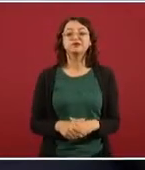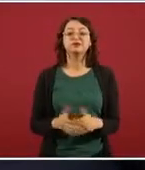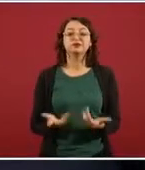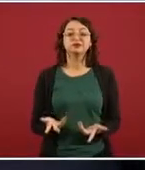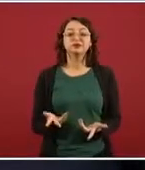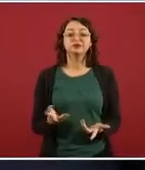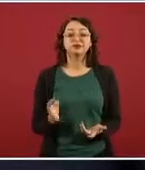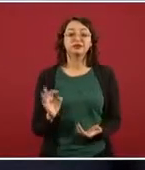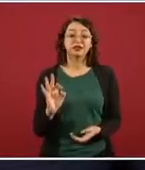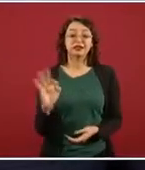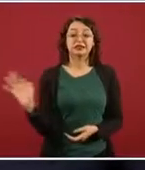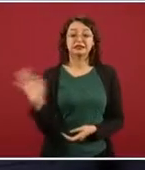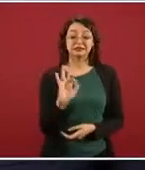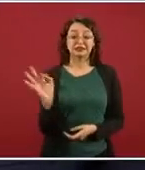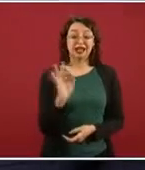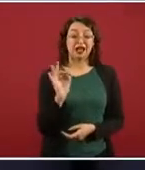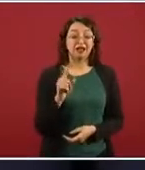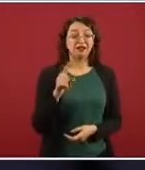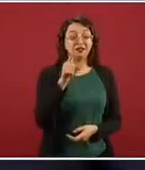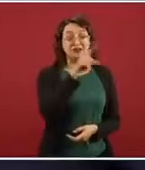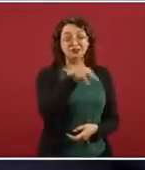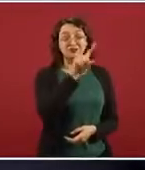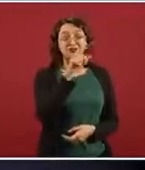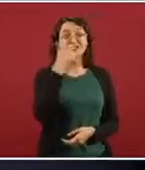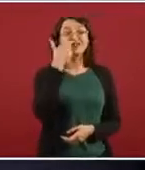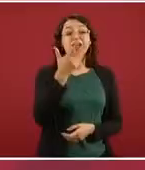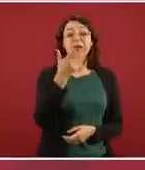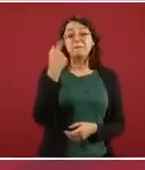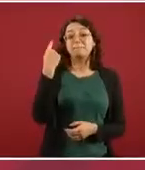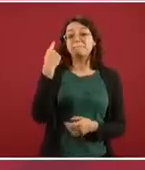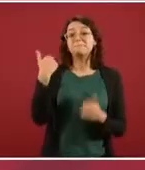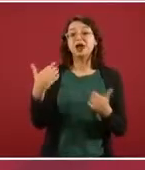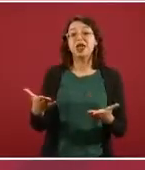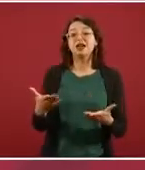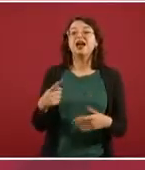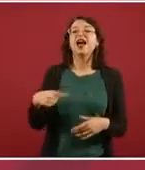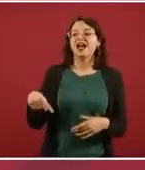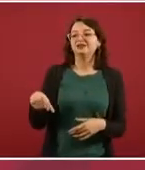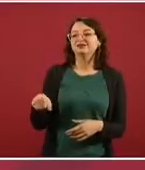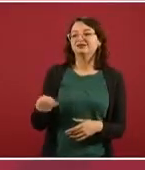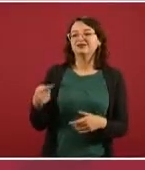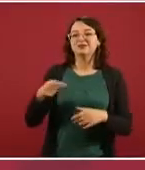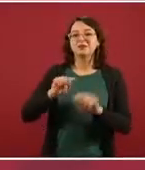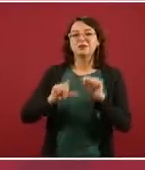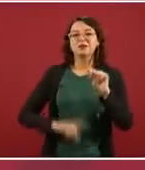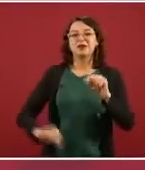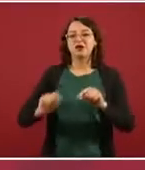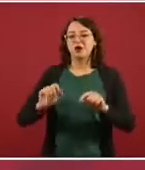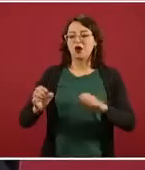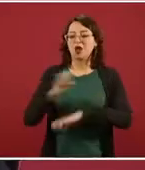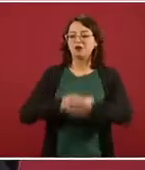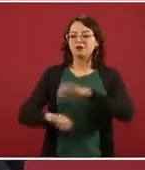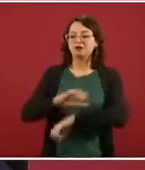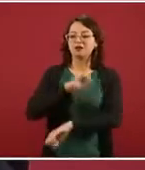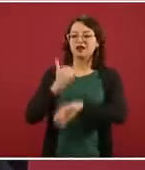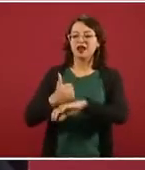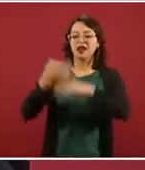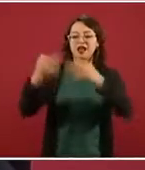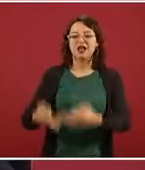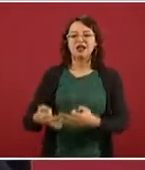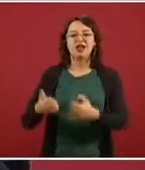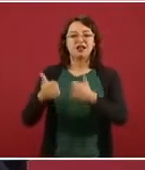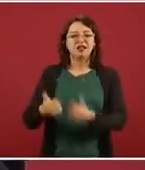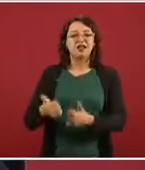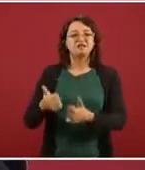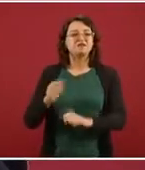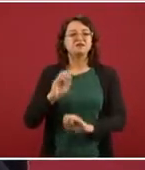precisamente para que no se instalen las empresas en México, ¿sí?, y ellos puedan retener en Estados